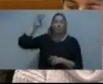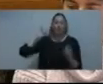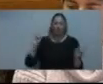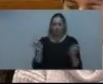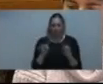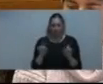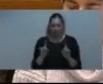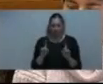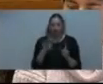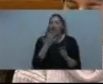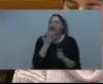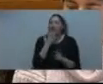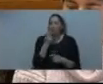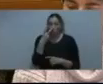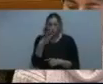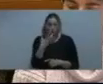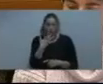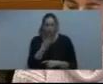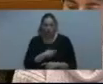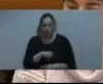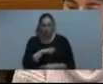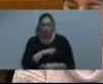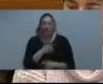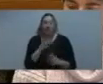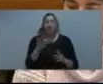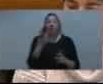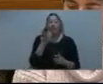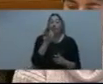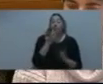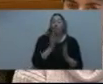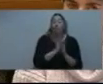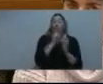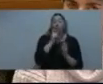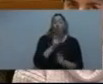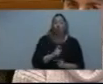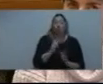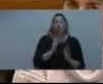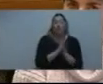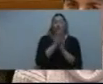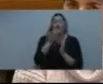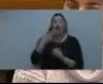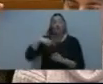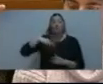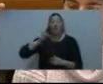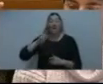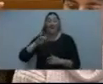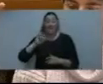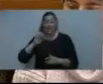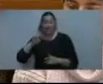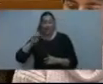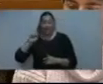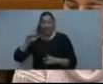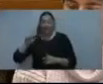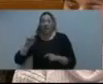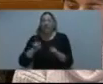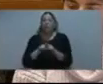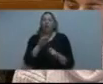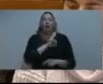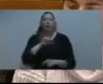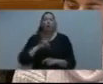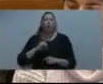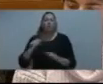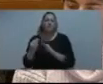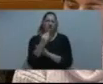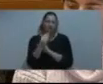emplean en España como cosas bien hechas, que es una fundación, Santa María la Real de Aguilar de Campo, donde llegan a la autofinanciación, como usted bien sabe, y